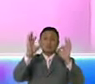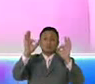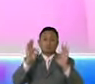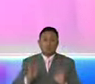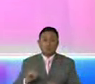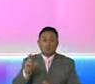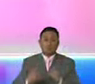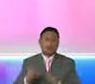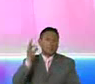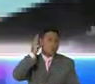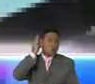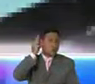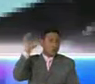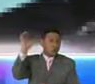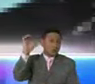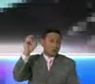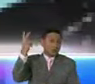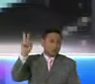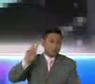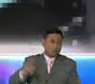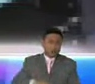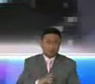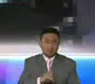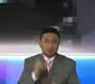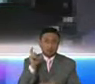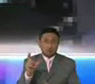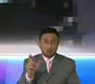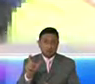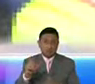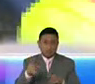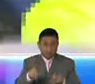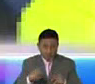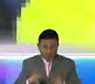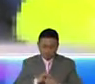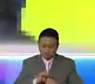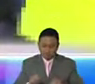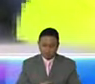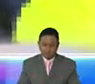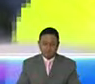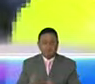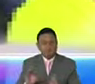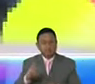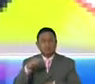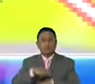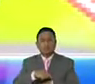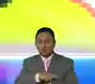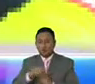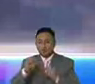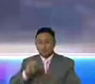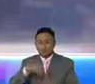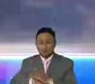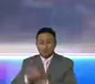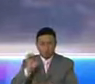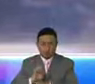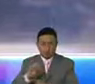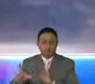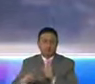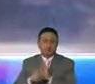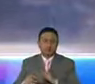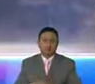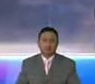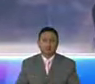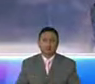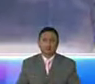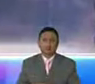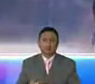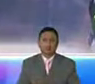ciudadanas colombianas y venezolanas laborando sin los documentos en regla. Se les dio un plazo para que legalicen su situación. Plan de noche segura,